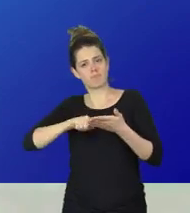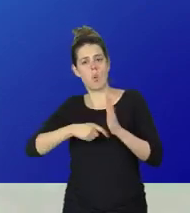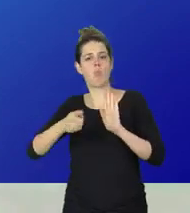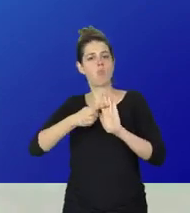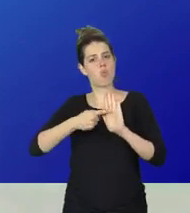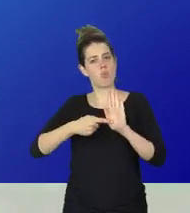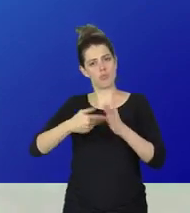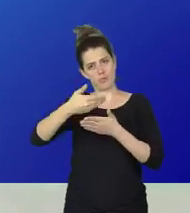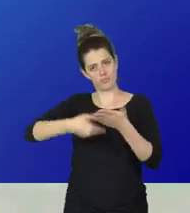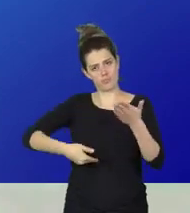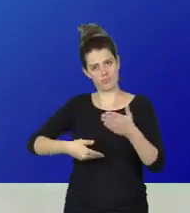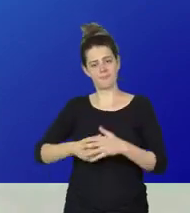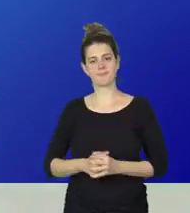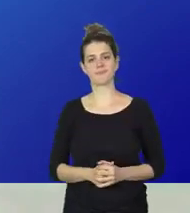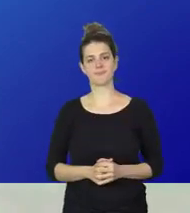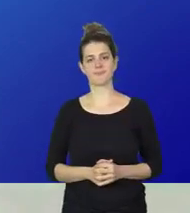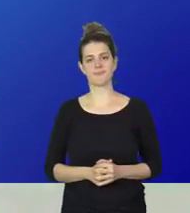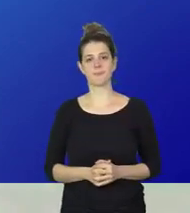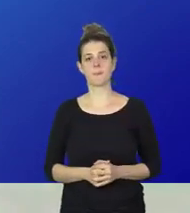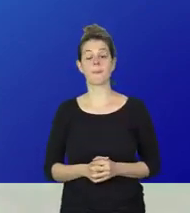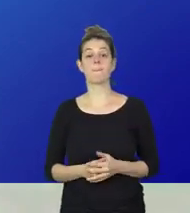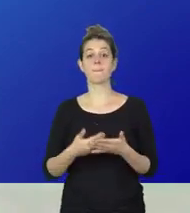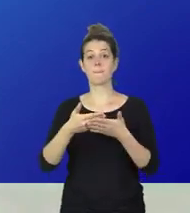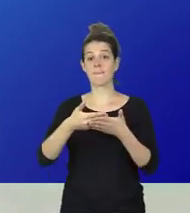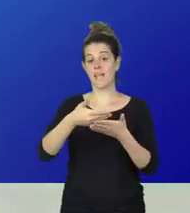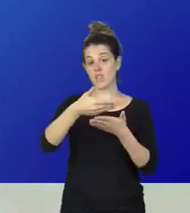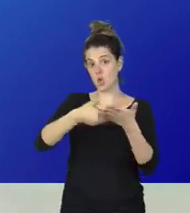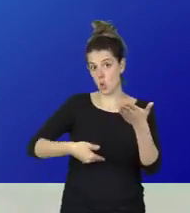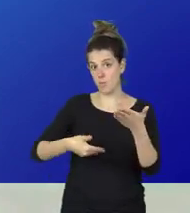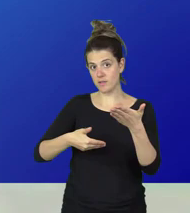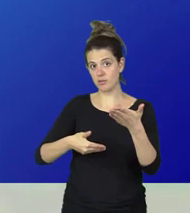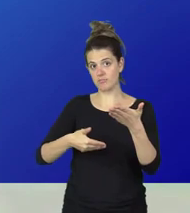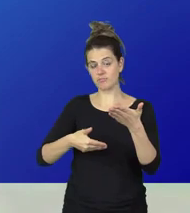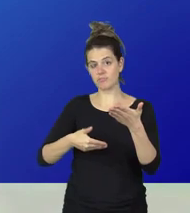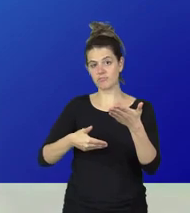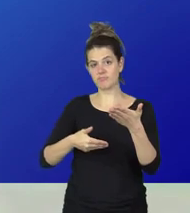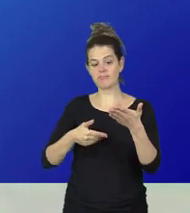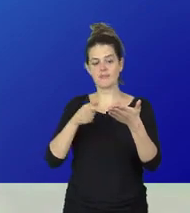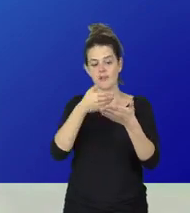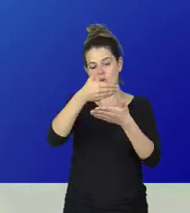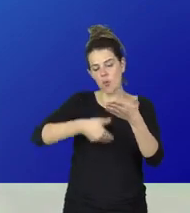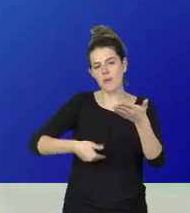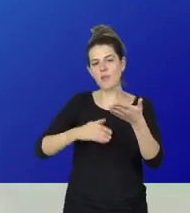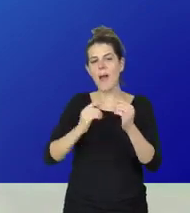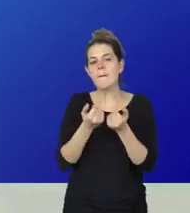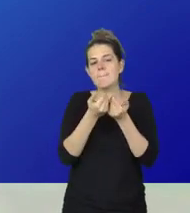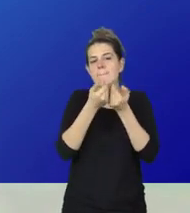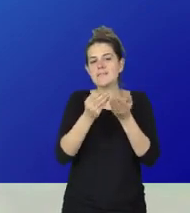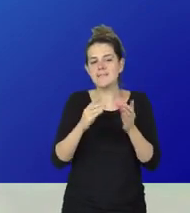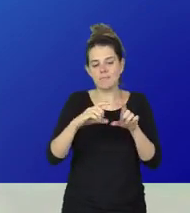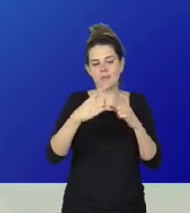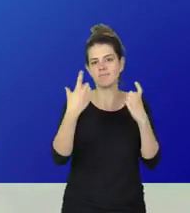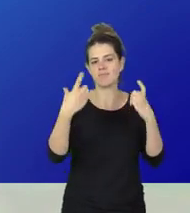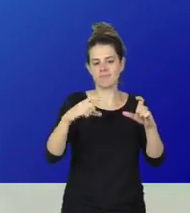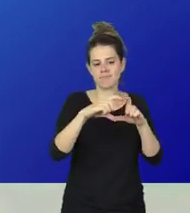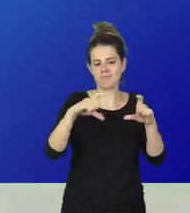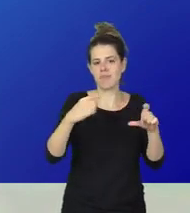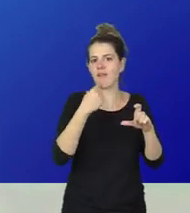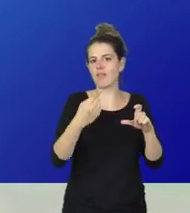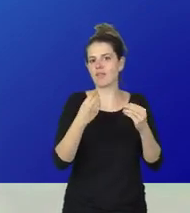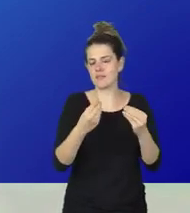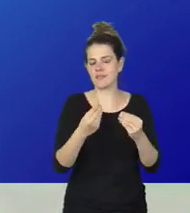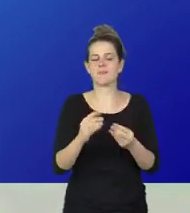¿Tá? En ese documento nosotros lo iniciamos un poco planteando esta situación, lo iniciamos con la definición del